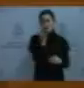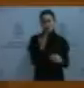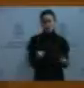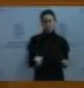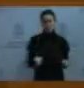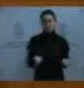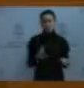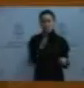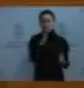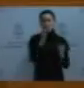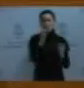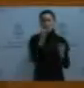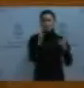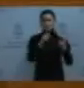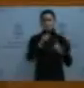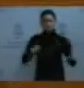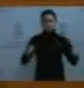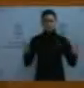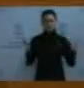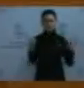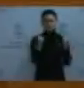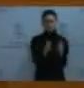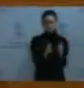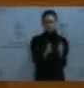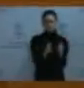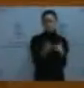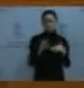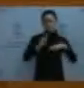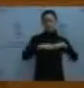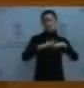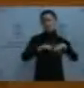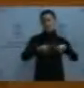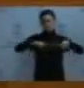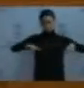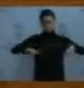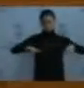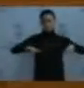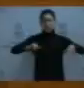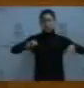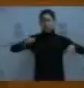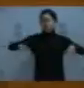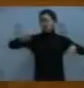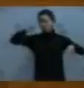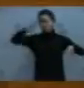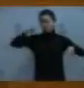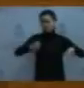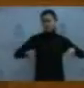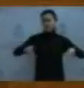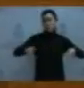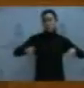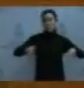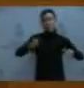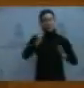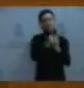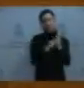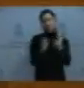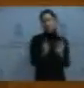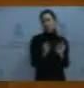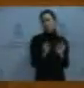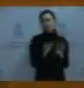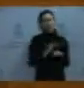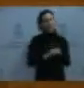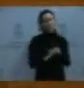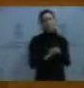ante el descenso demográfico, no tiene el número mínimo de alumnos por localidad, que será un criterio que utilicemos, naturalmente se